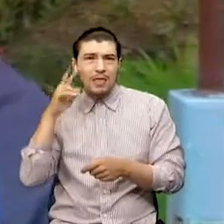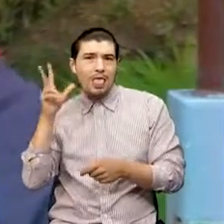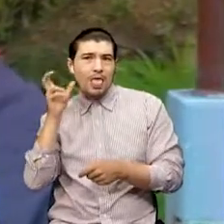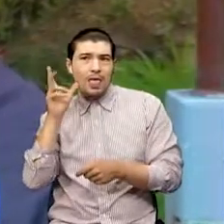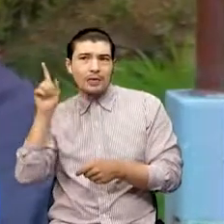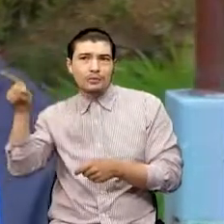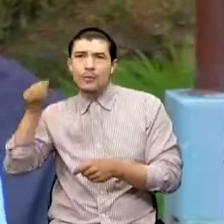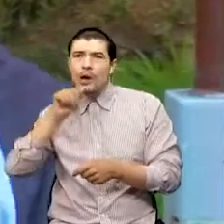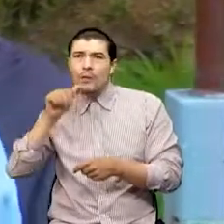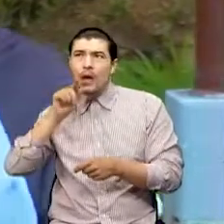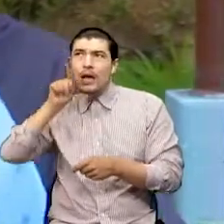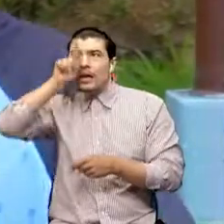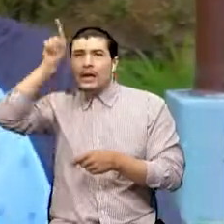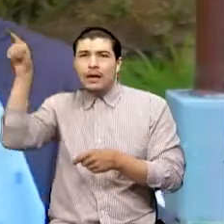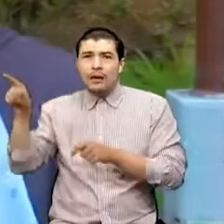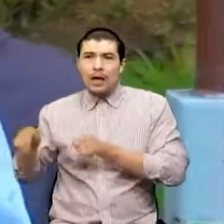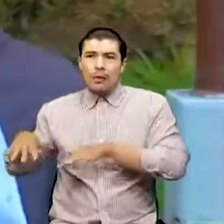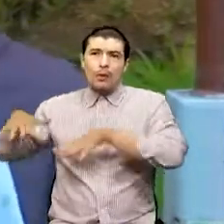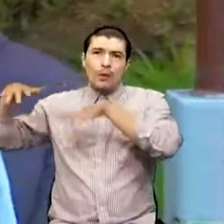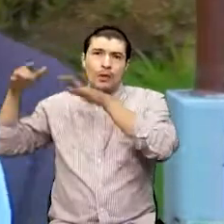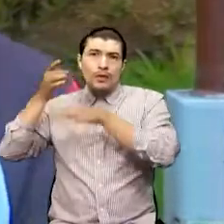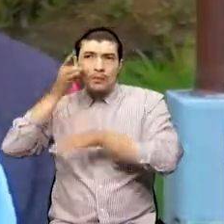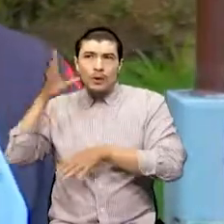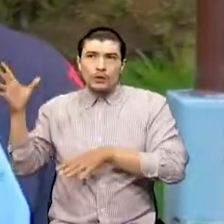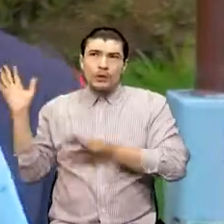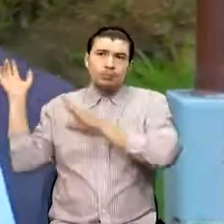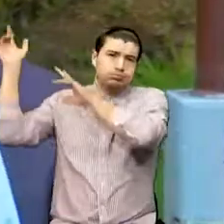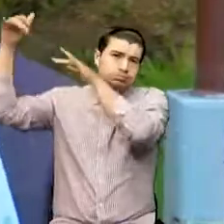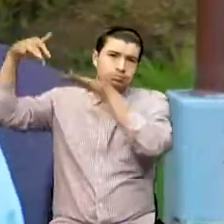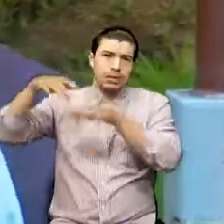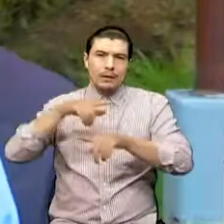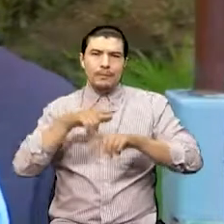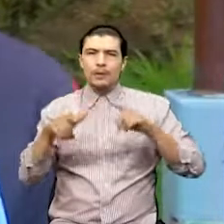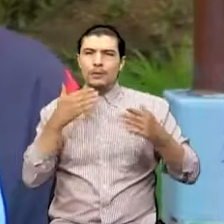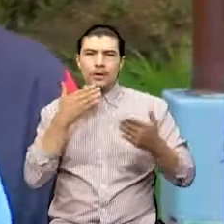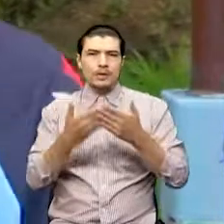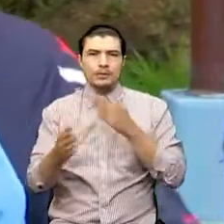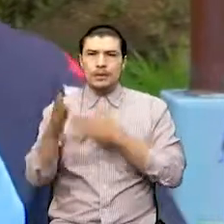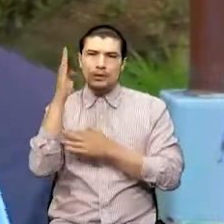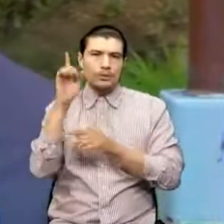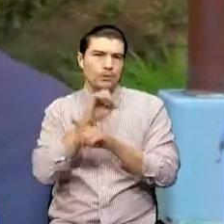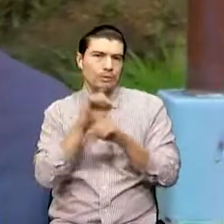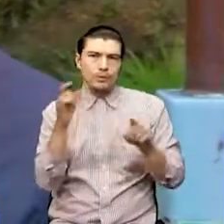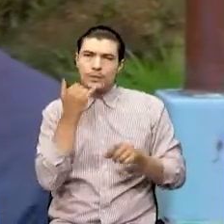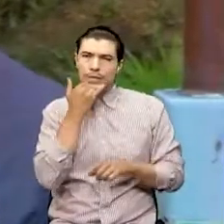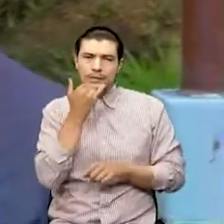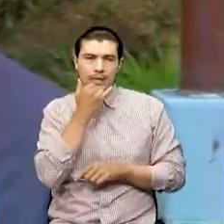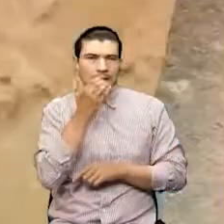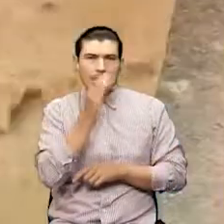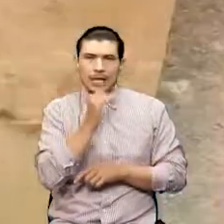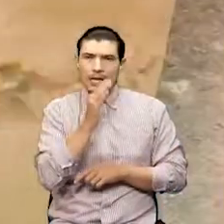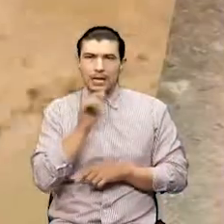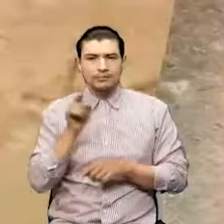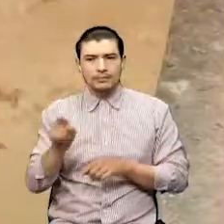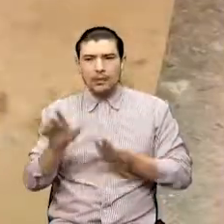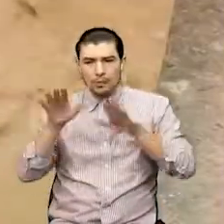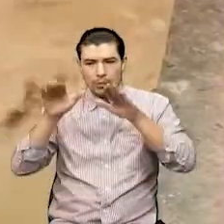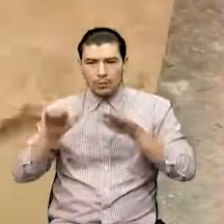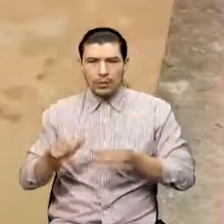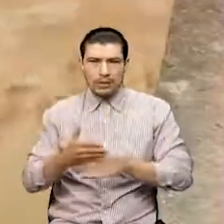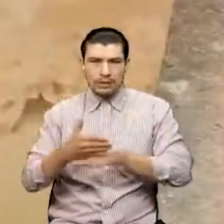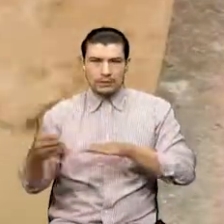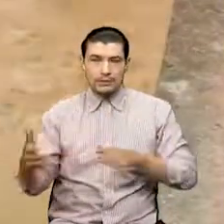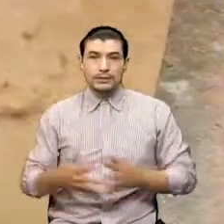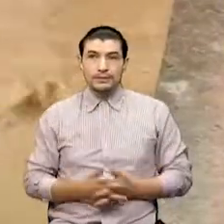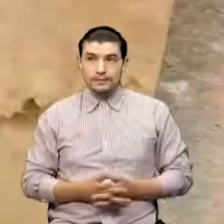represado el agua por allá más arriba y que de pronto podía venir la avalancha, pero afortunadamente, gracias a Dios, no sucedió. En otros sectores también